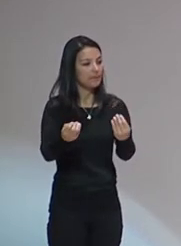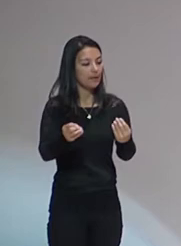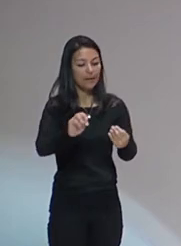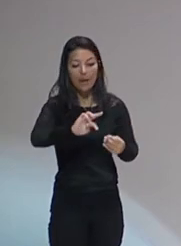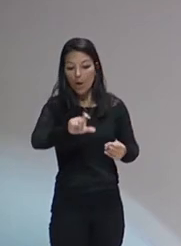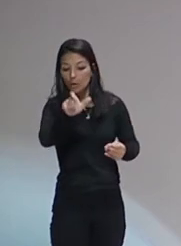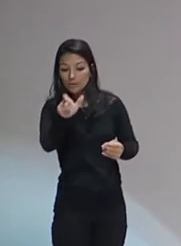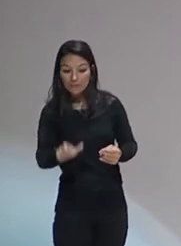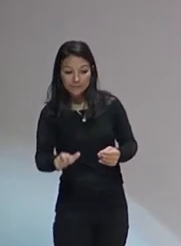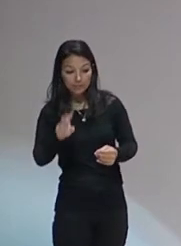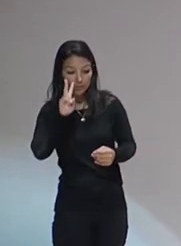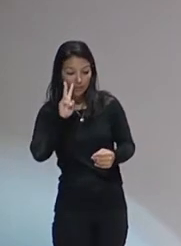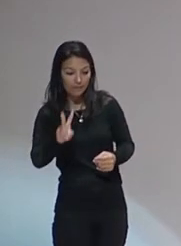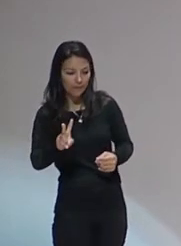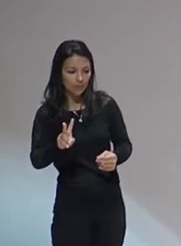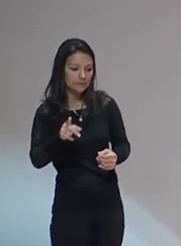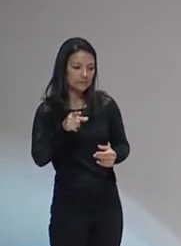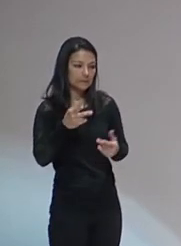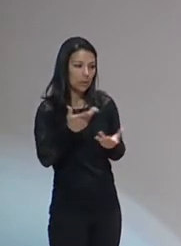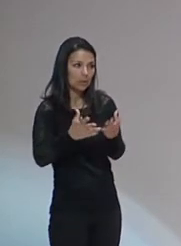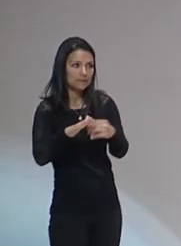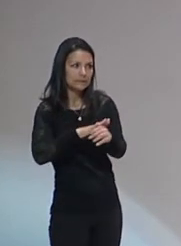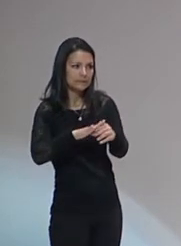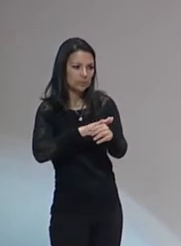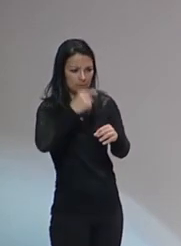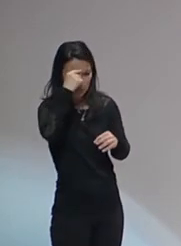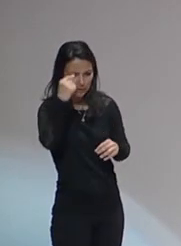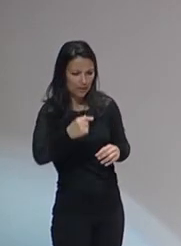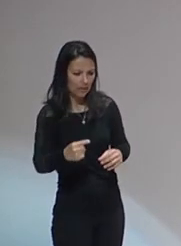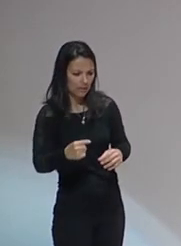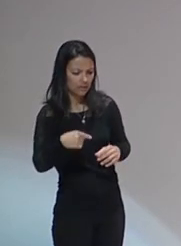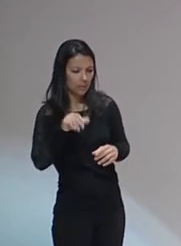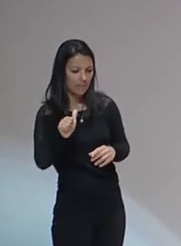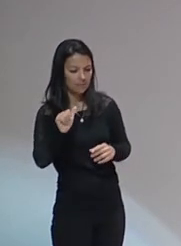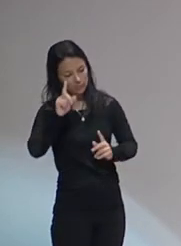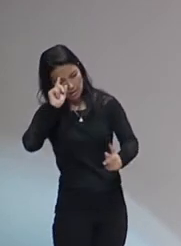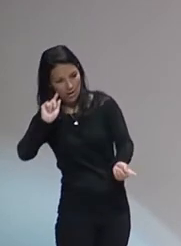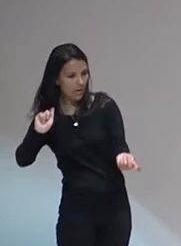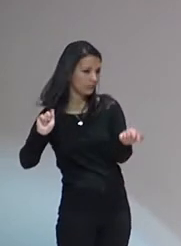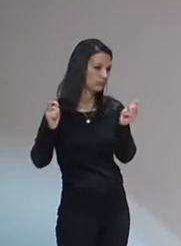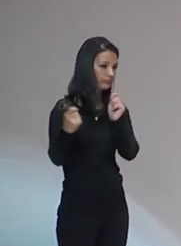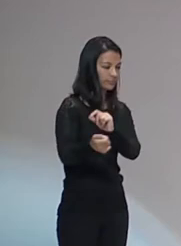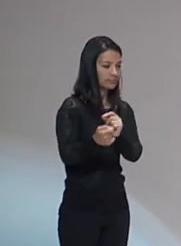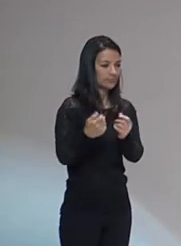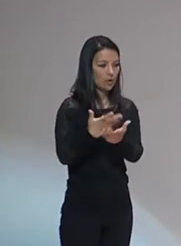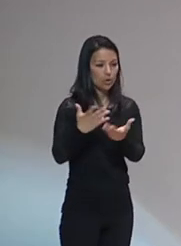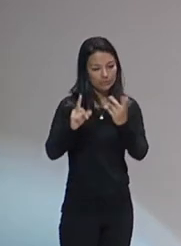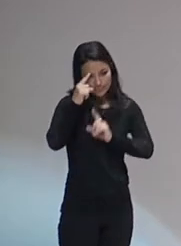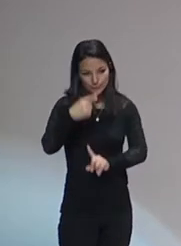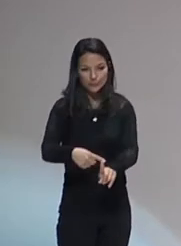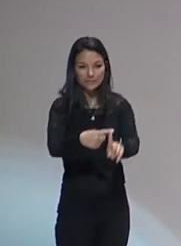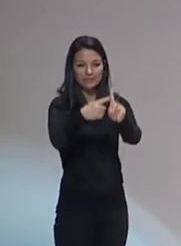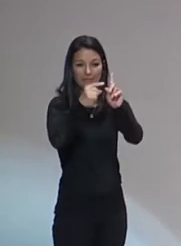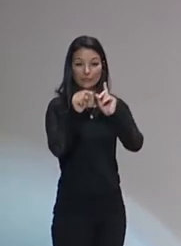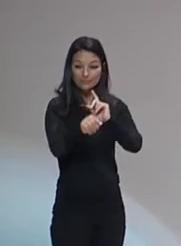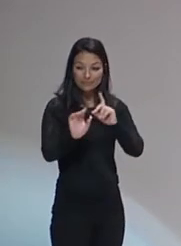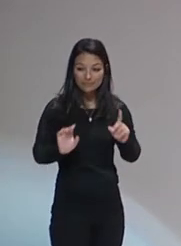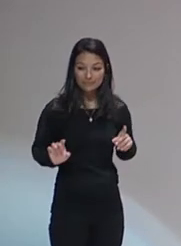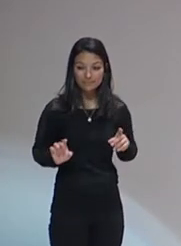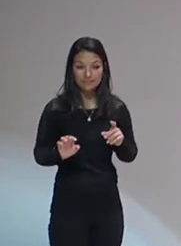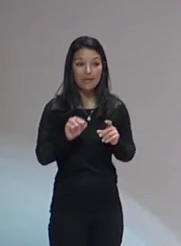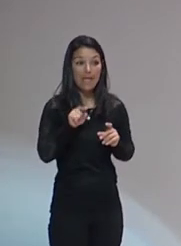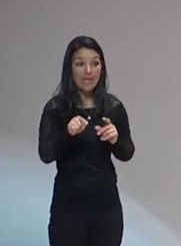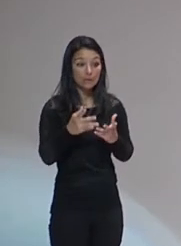un hecho negativo en un hecho muy positivo, muy, muy positivo. Y esos